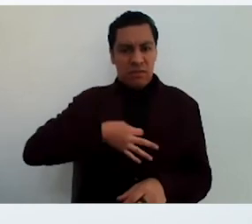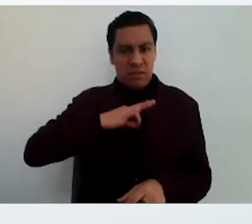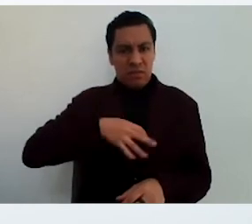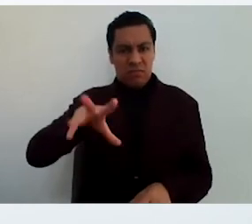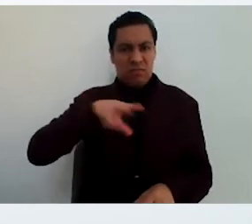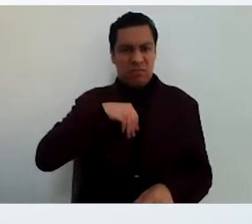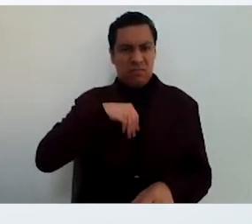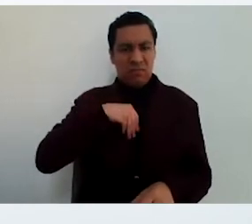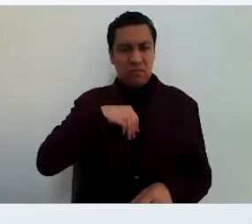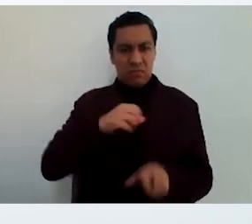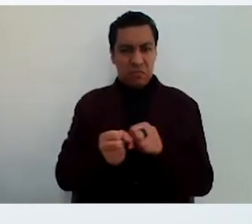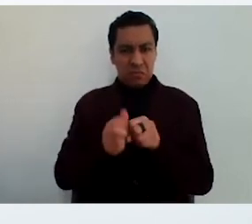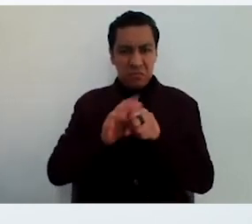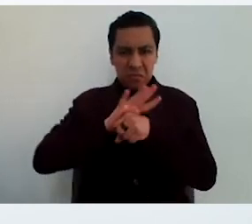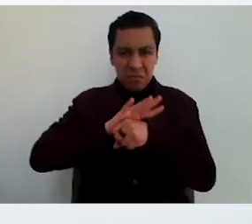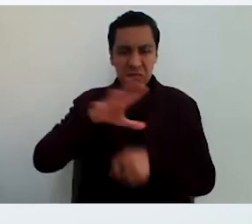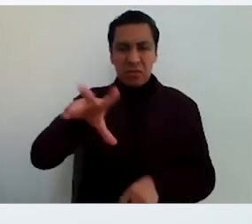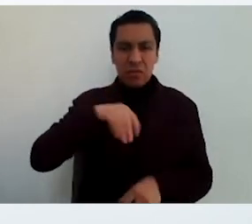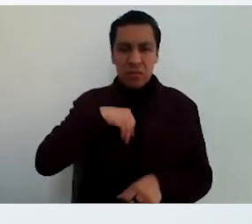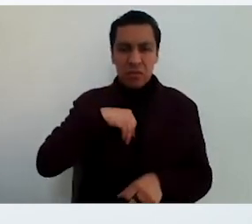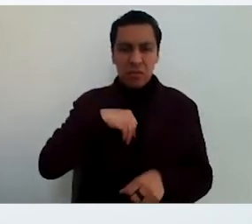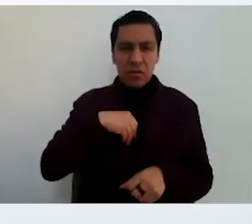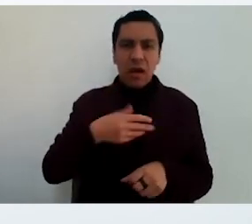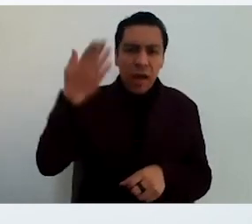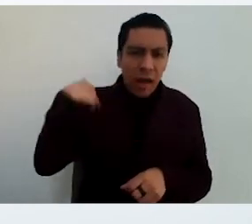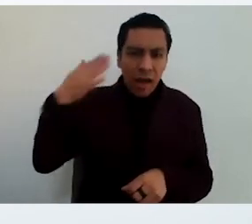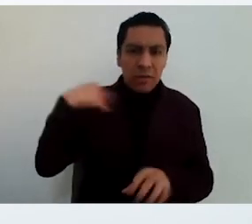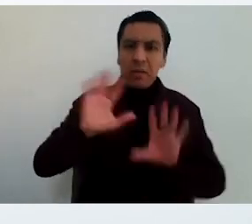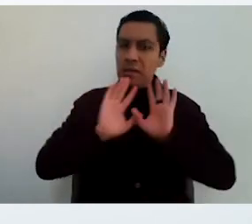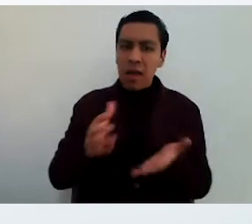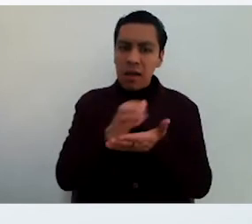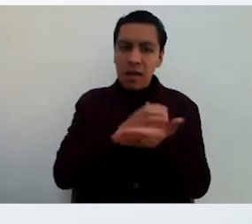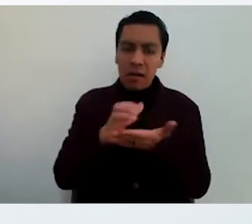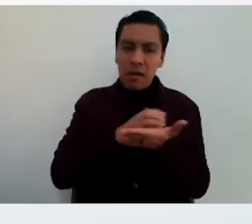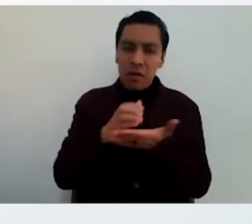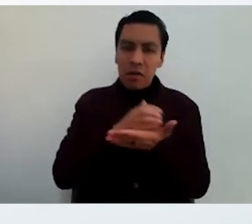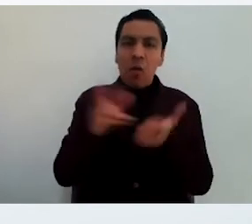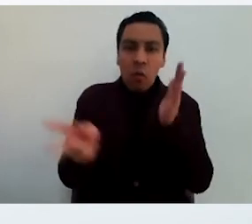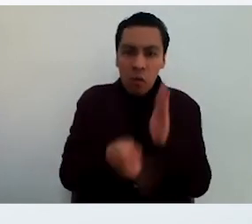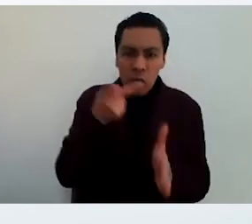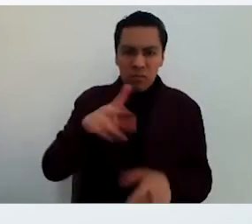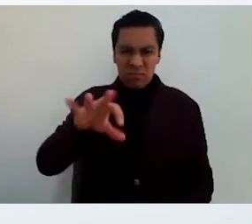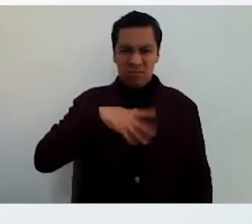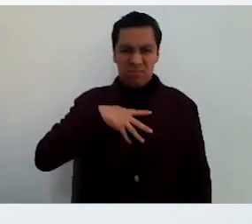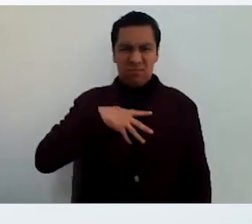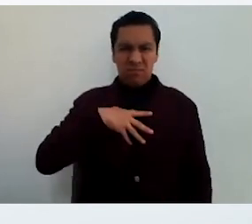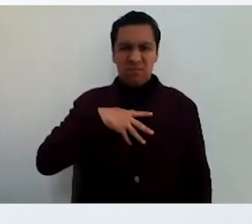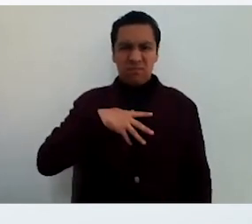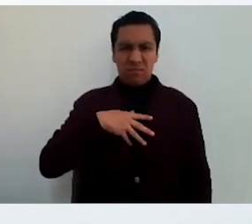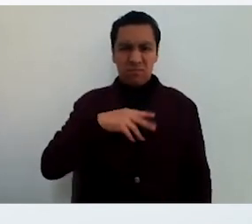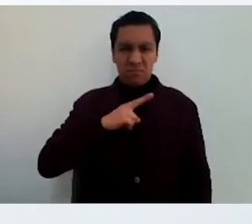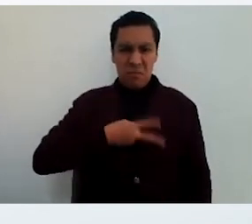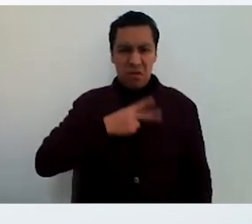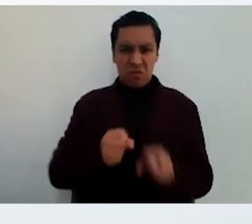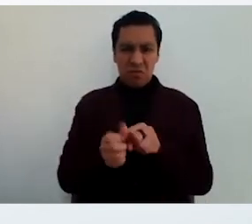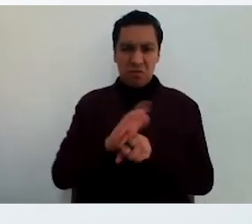tuve la suerte de participar en un seminario con un grupo de médicos chinos que estuvieron en el control del brote allá en